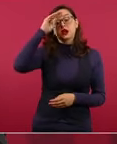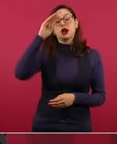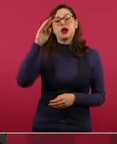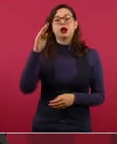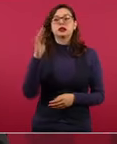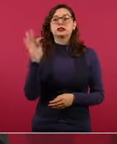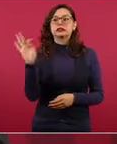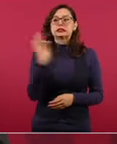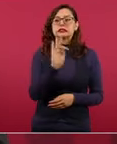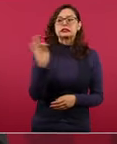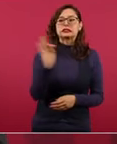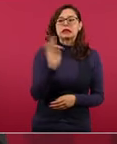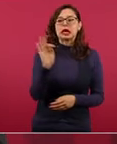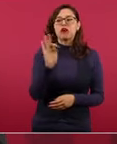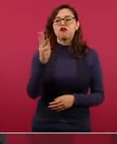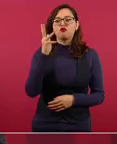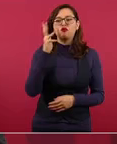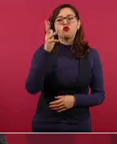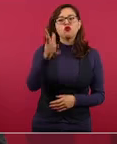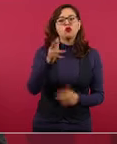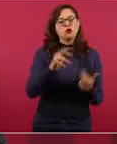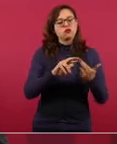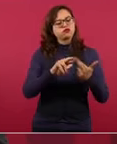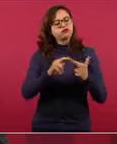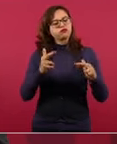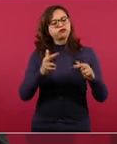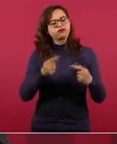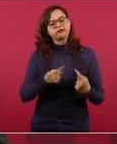vamos a distanciarnos